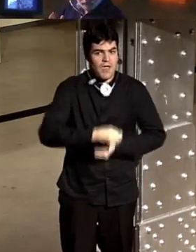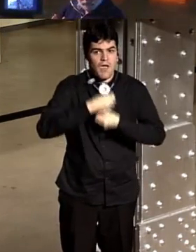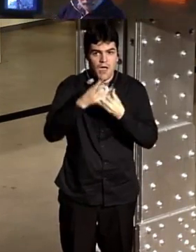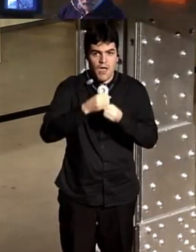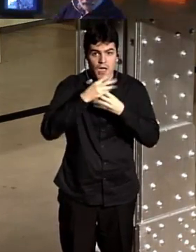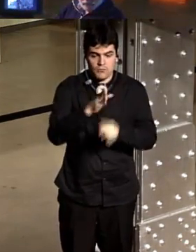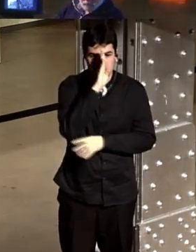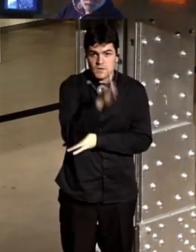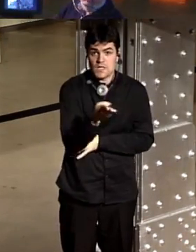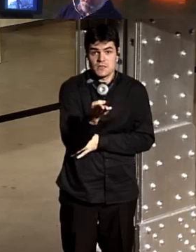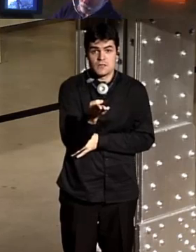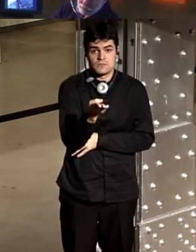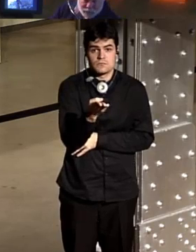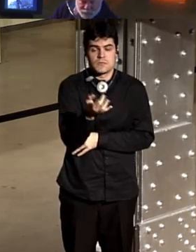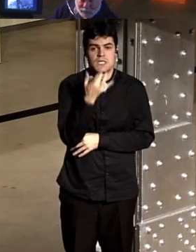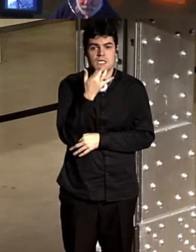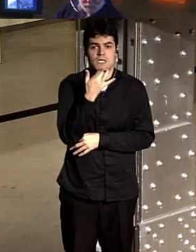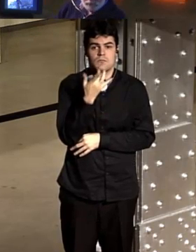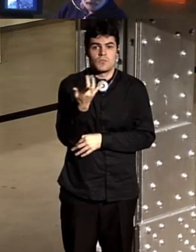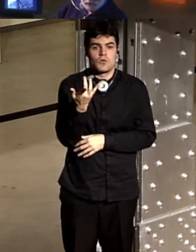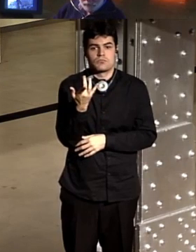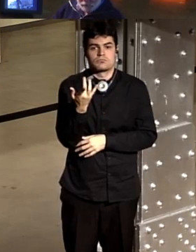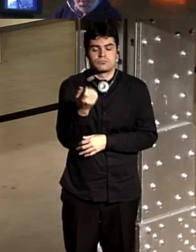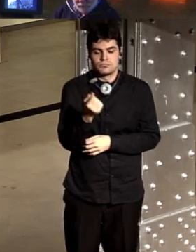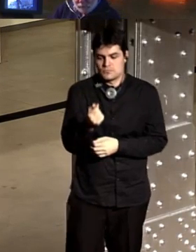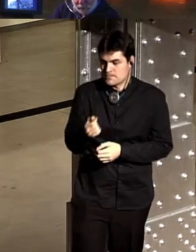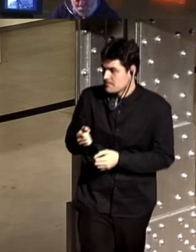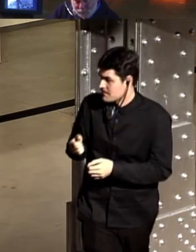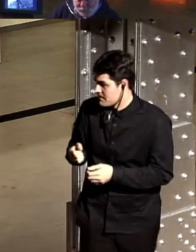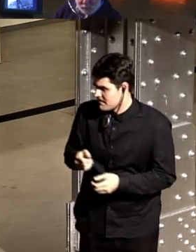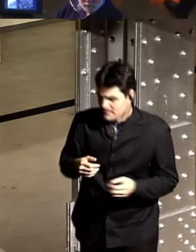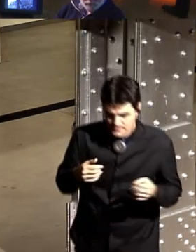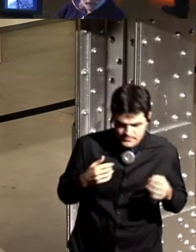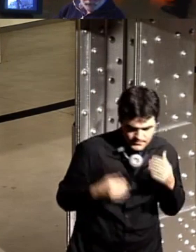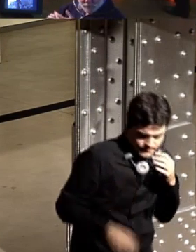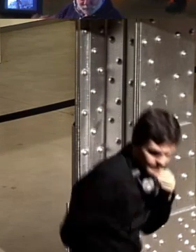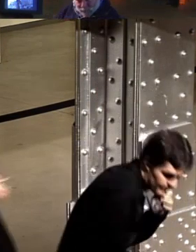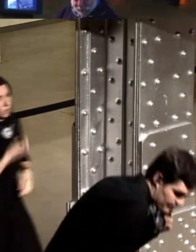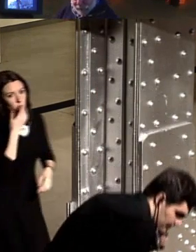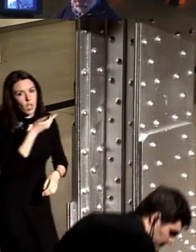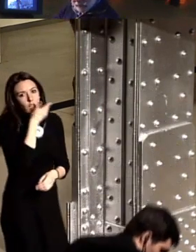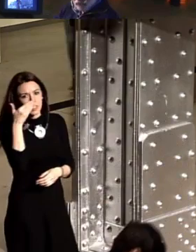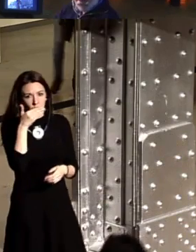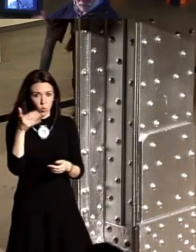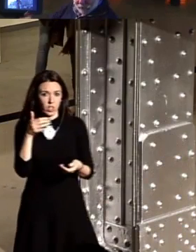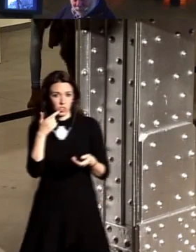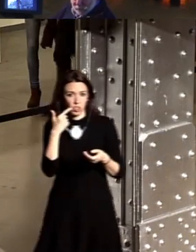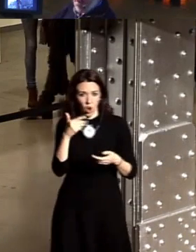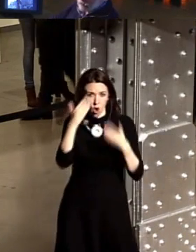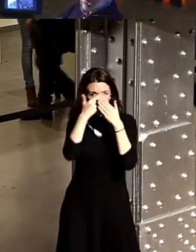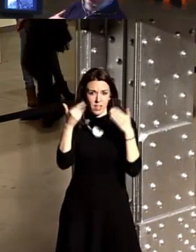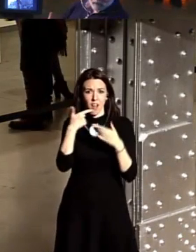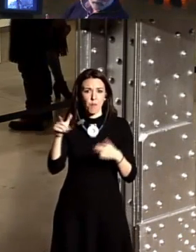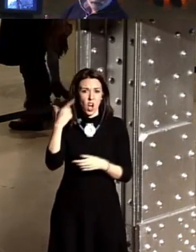directas, por ejemplo, el Valle del Corengal, el secuestro de Irak, Libia, que es con lo que empiezas y